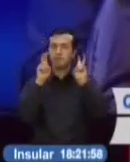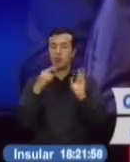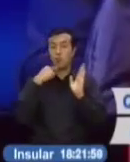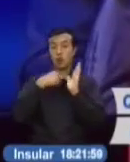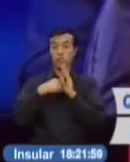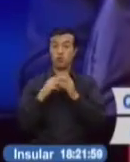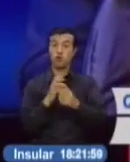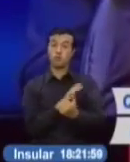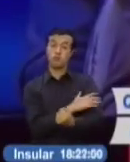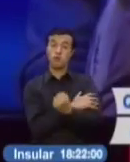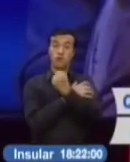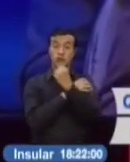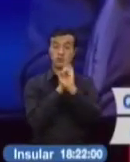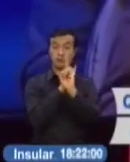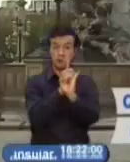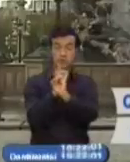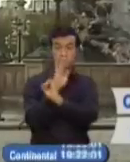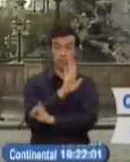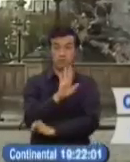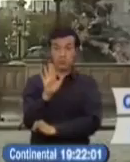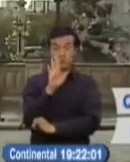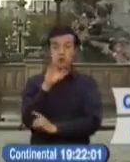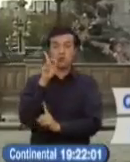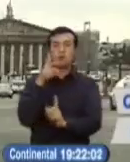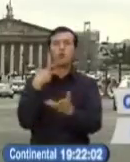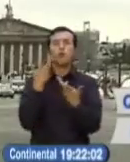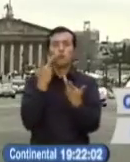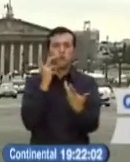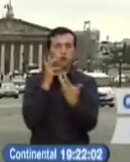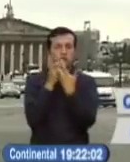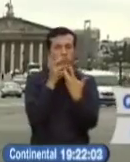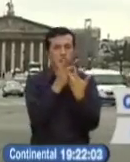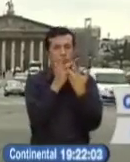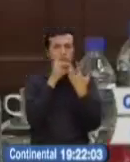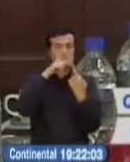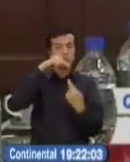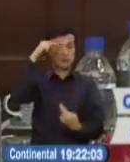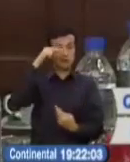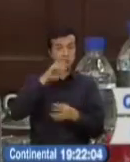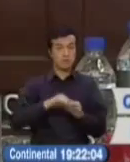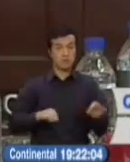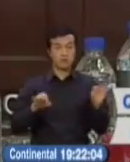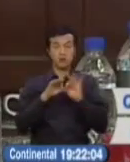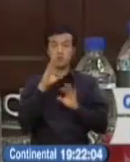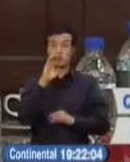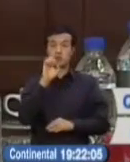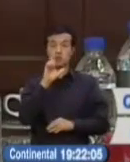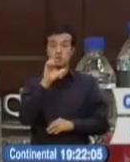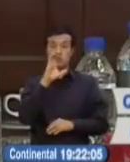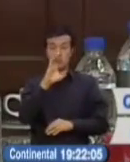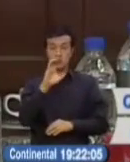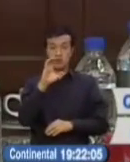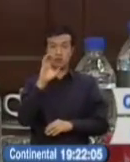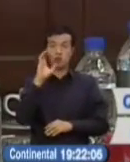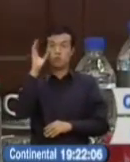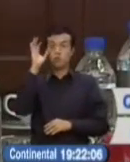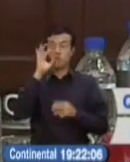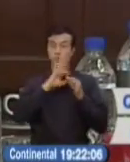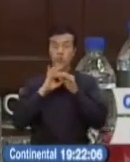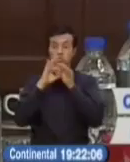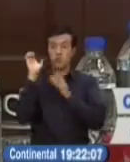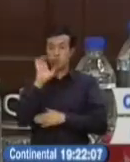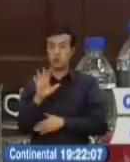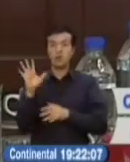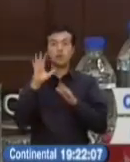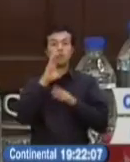el fortalecimiento institucional y el acercamiento interregional. CELAC con Europa, disculpen, CELAC